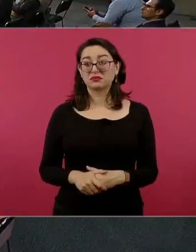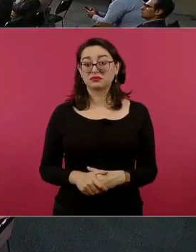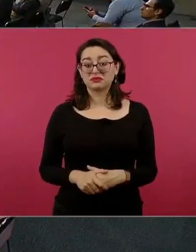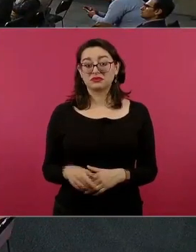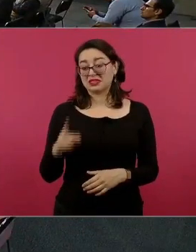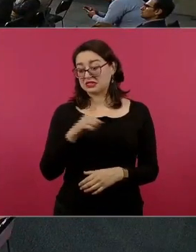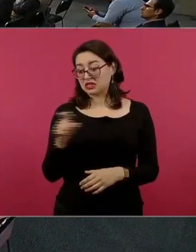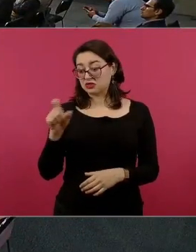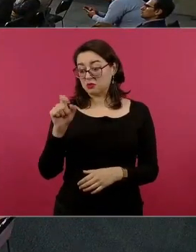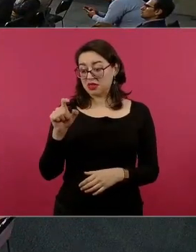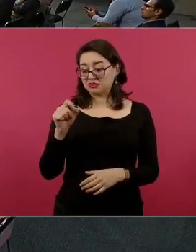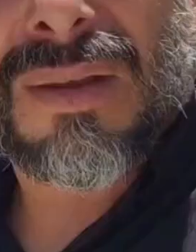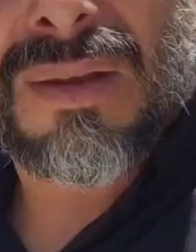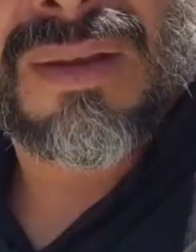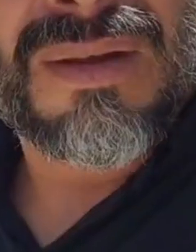120, 130 kilómetros.